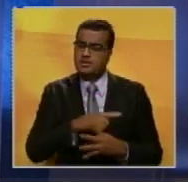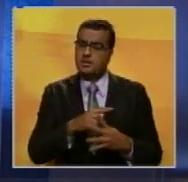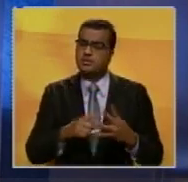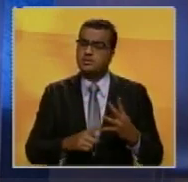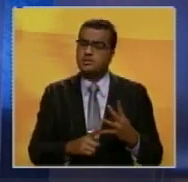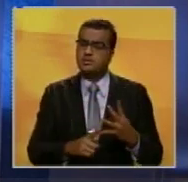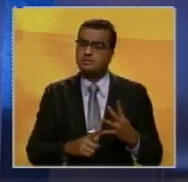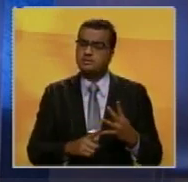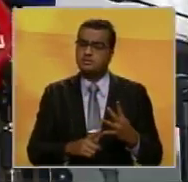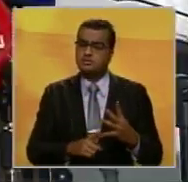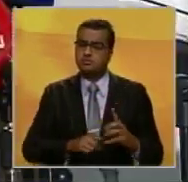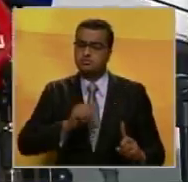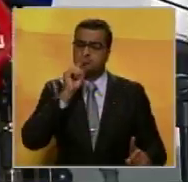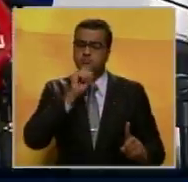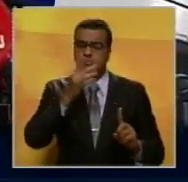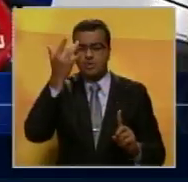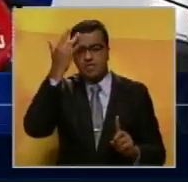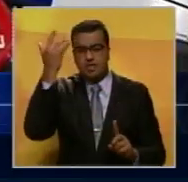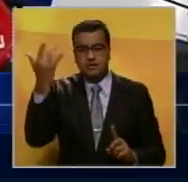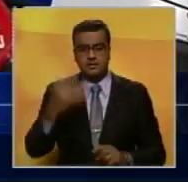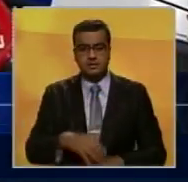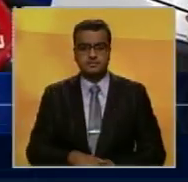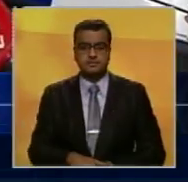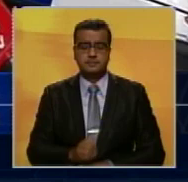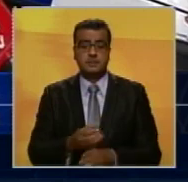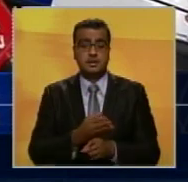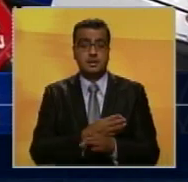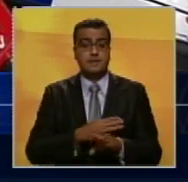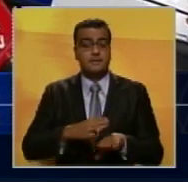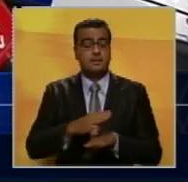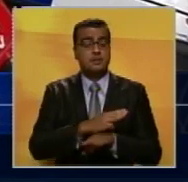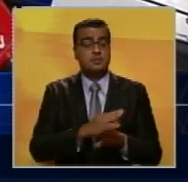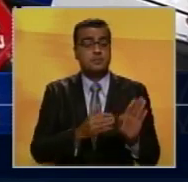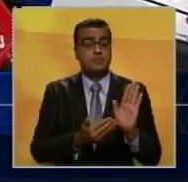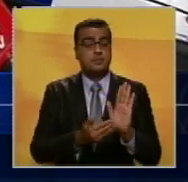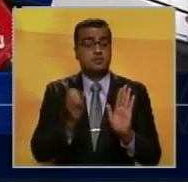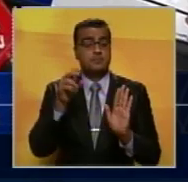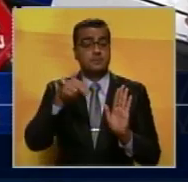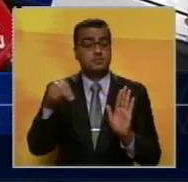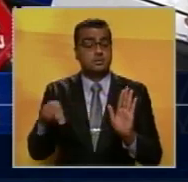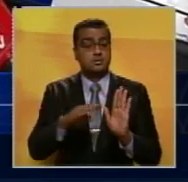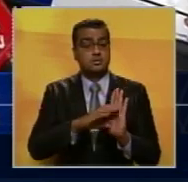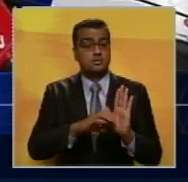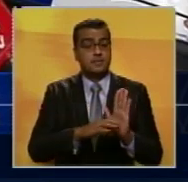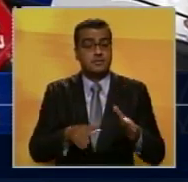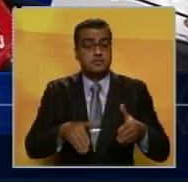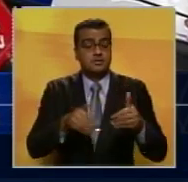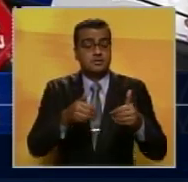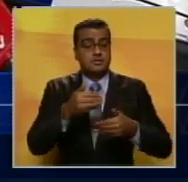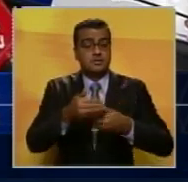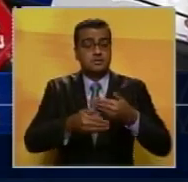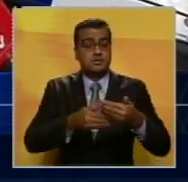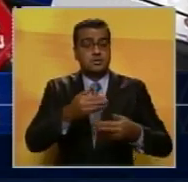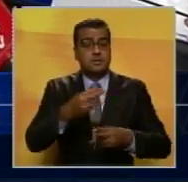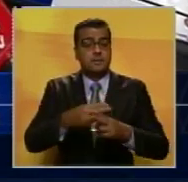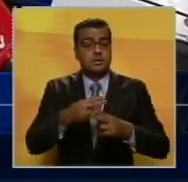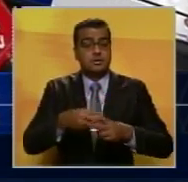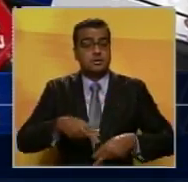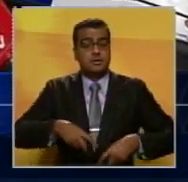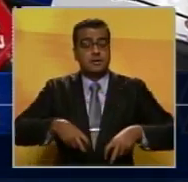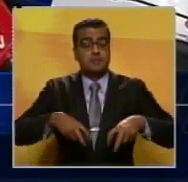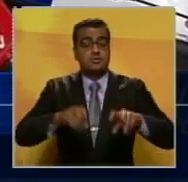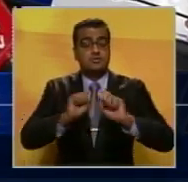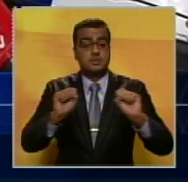como sectaria. El exministro aseguró que desde la propuesta de la constituyente se ha comenzado a transitar un peligroso camino hacia